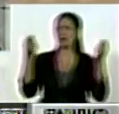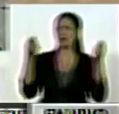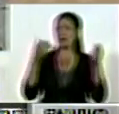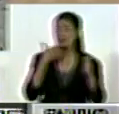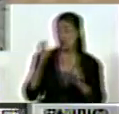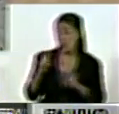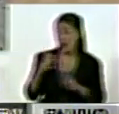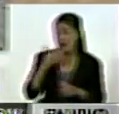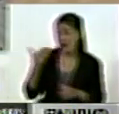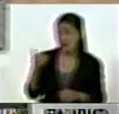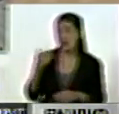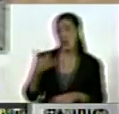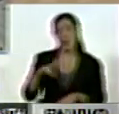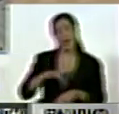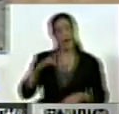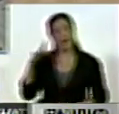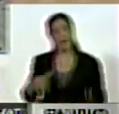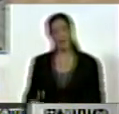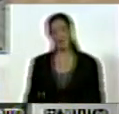reciente es muy grave.